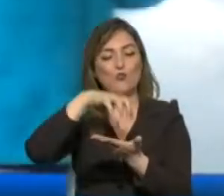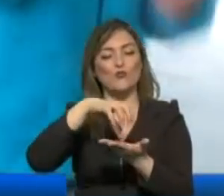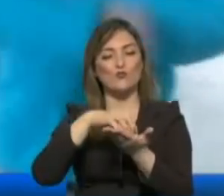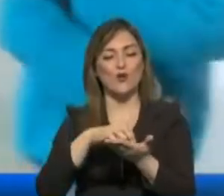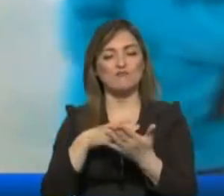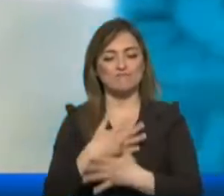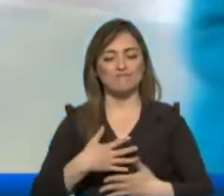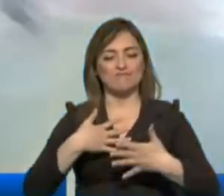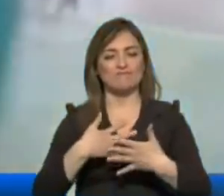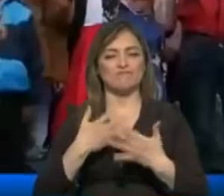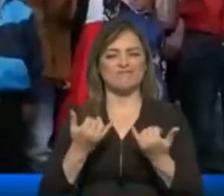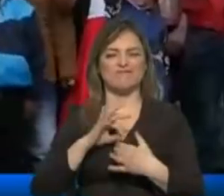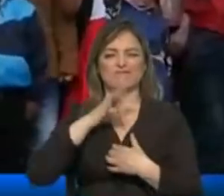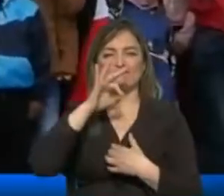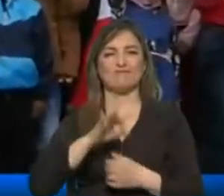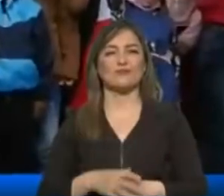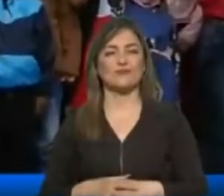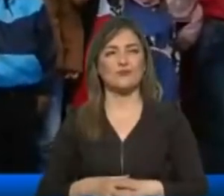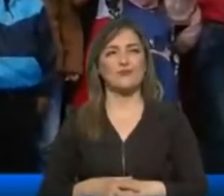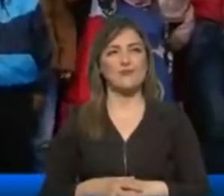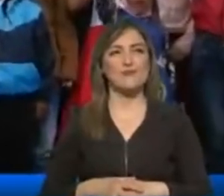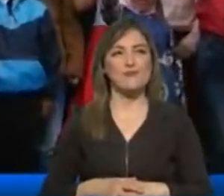diversión en época de pandemia.